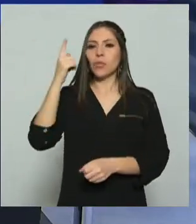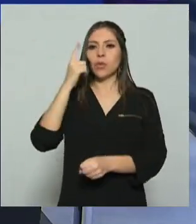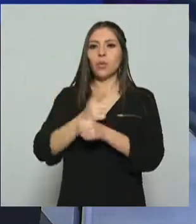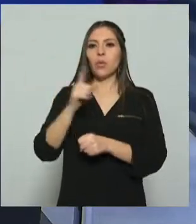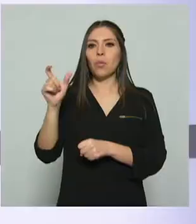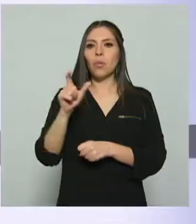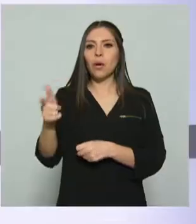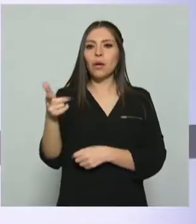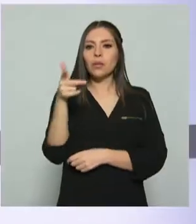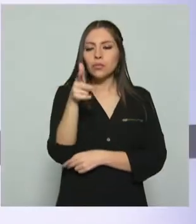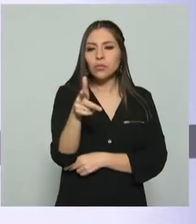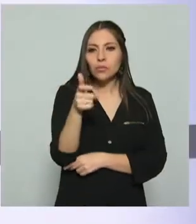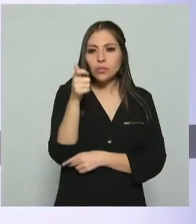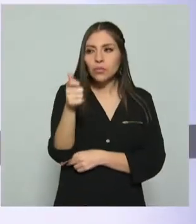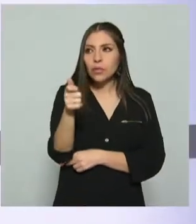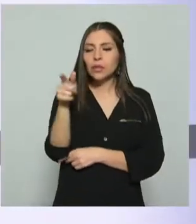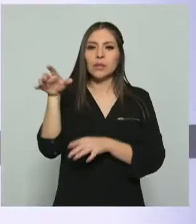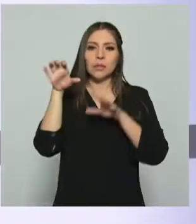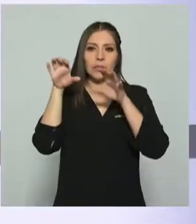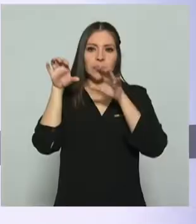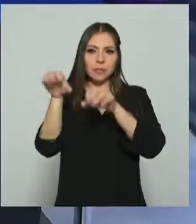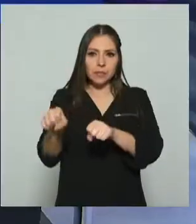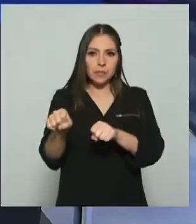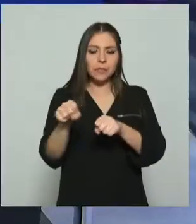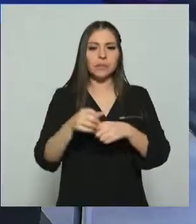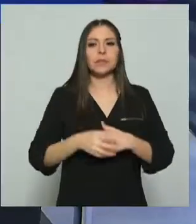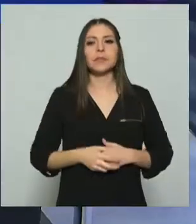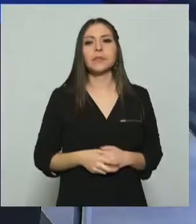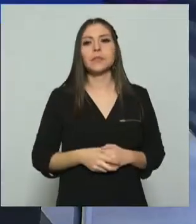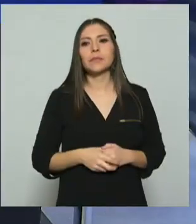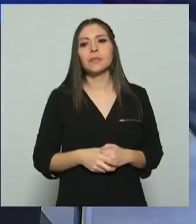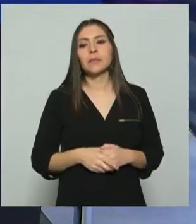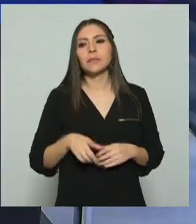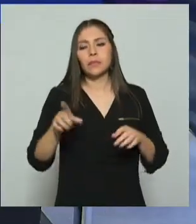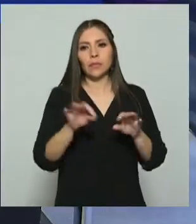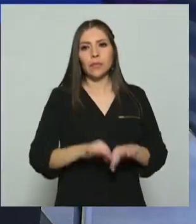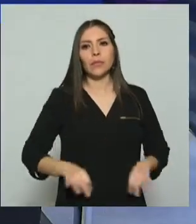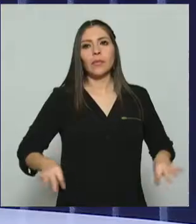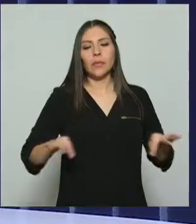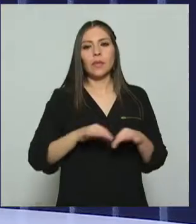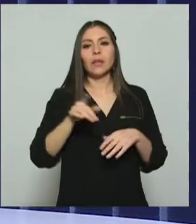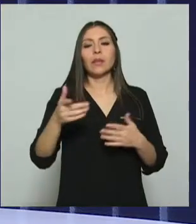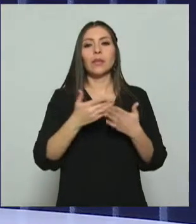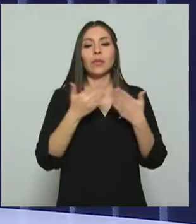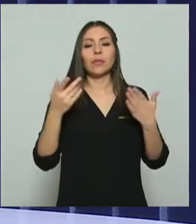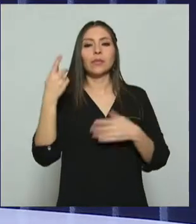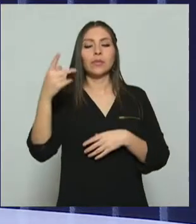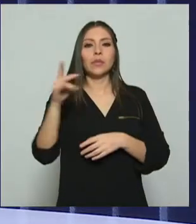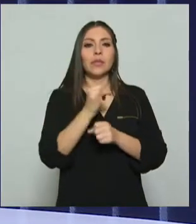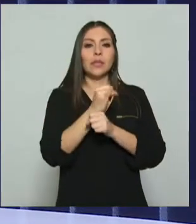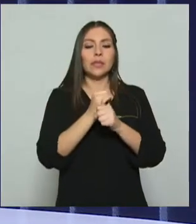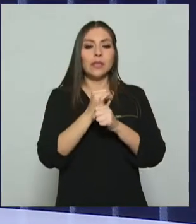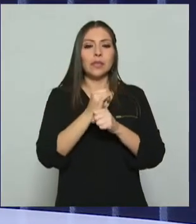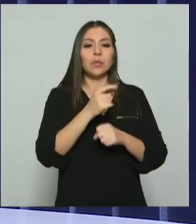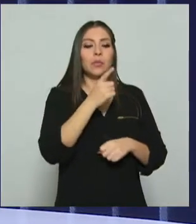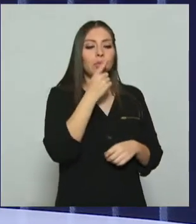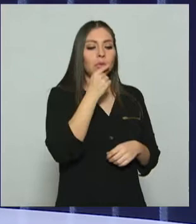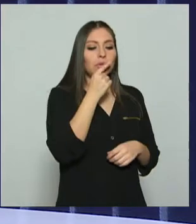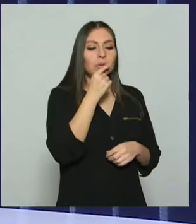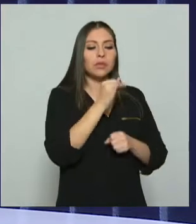que él estaba grabando a una víctima, y esto es muy importante porque quiere decir que la investigación, que las autoridades, la policía